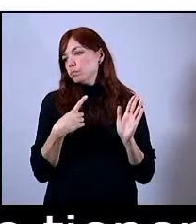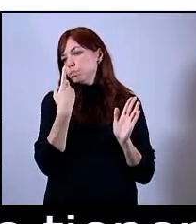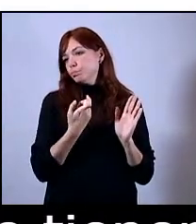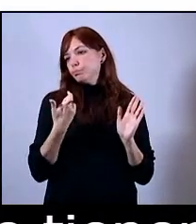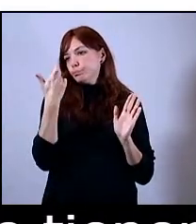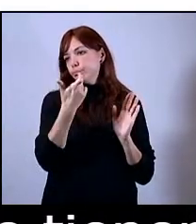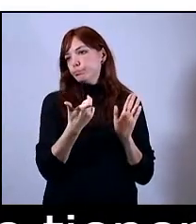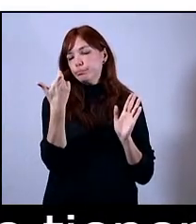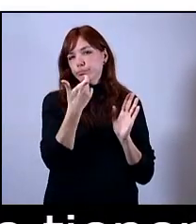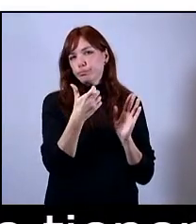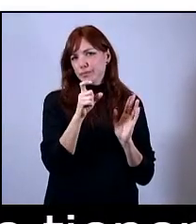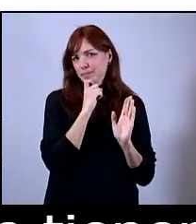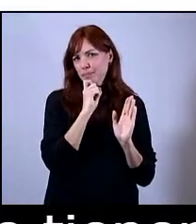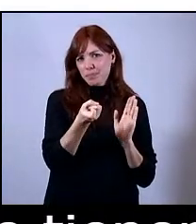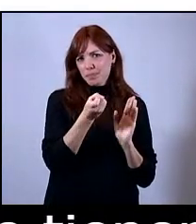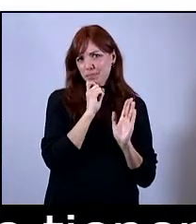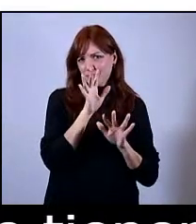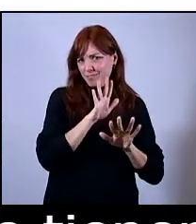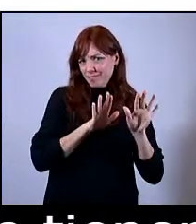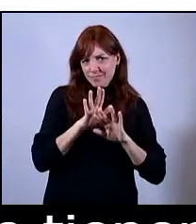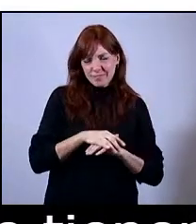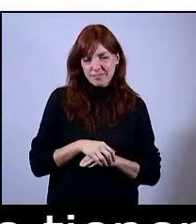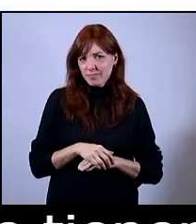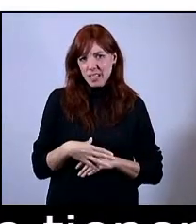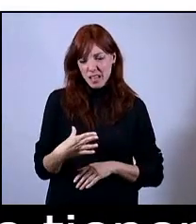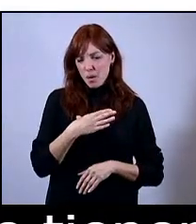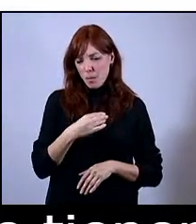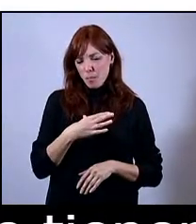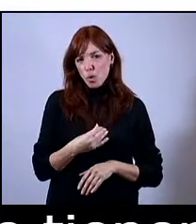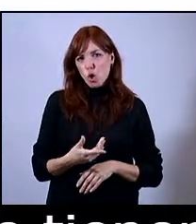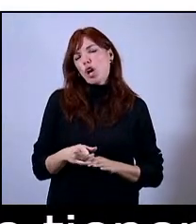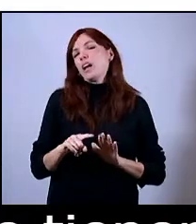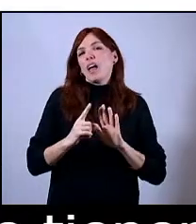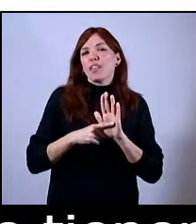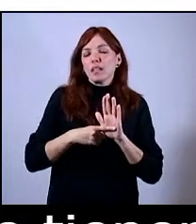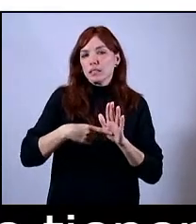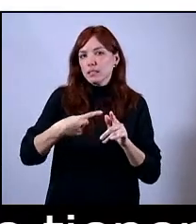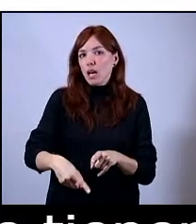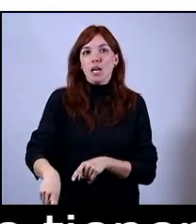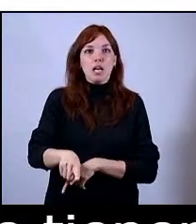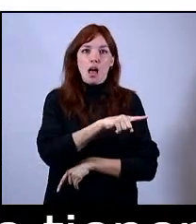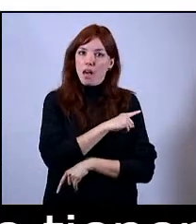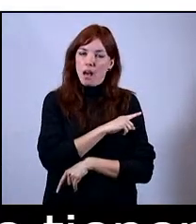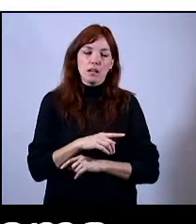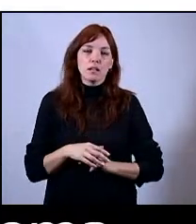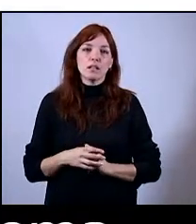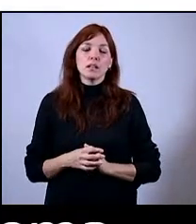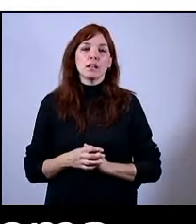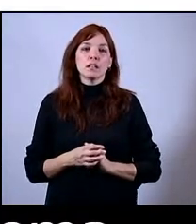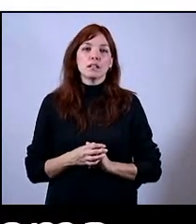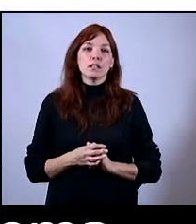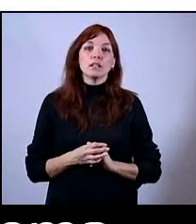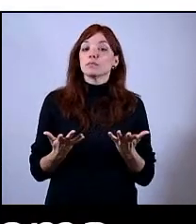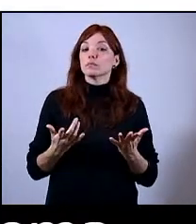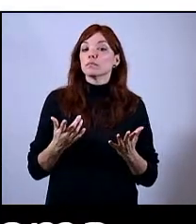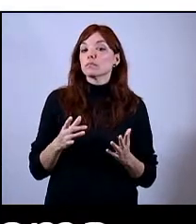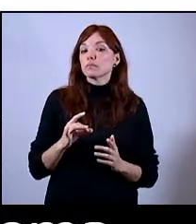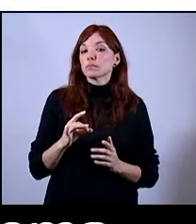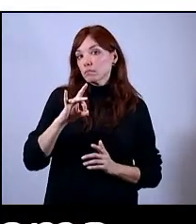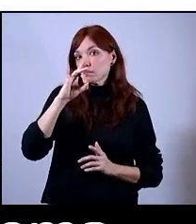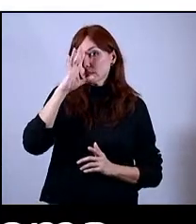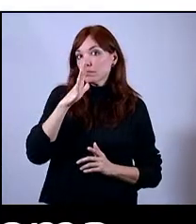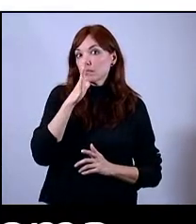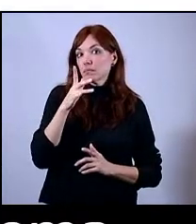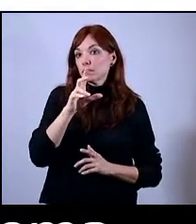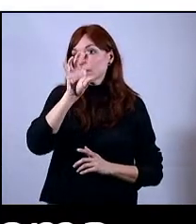muy farragosa, con una burocracia extrema, por no decirlo así, y que sorprende al